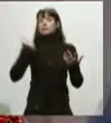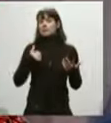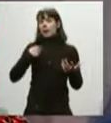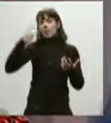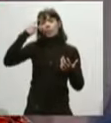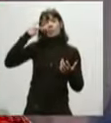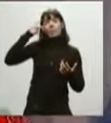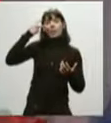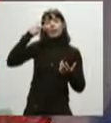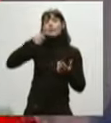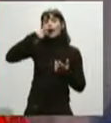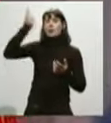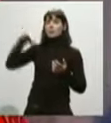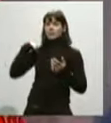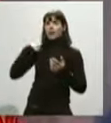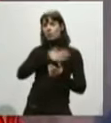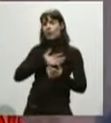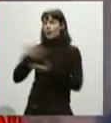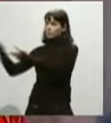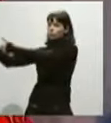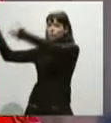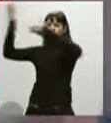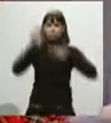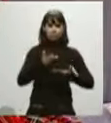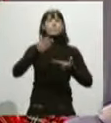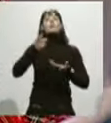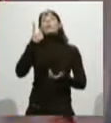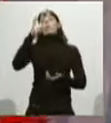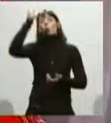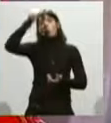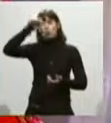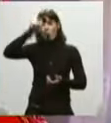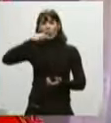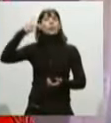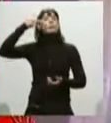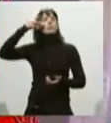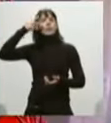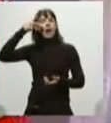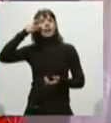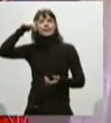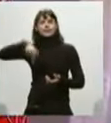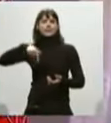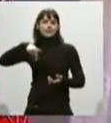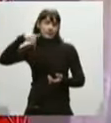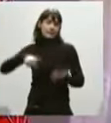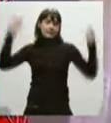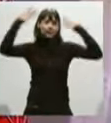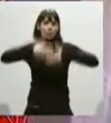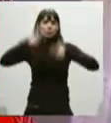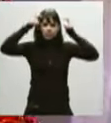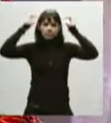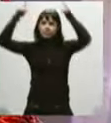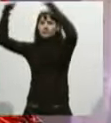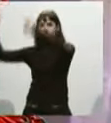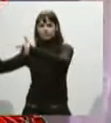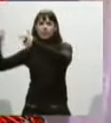del año pasado, vamos a recibir, como él se merece, a un hombre, a un drag que esta noche va a entregar el testigo, va a entregar